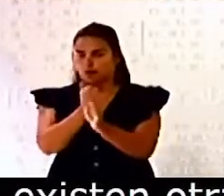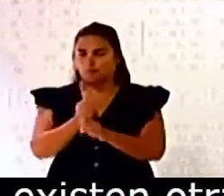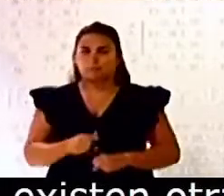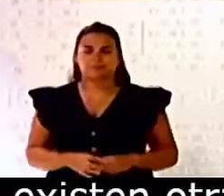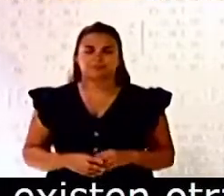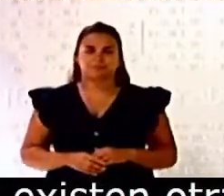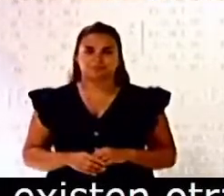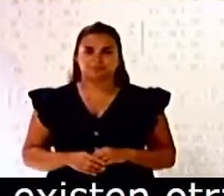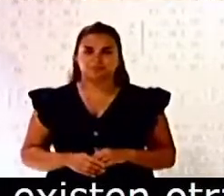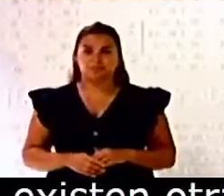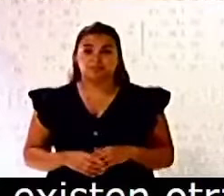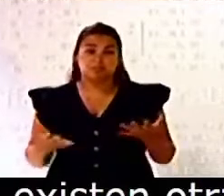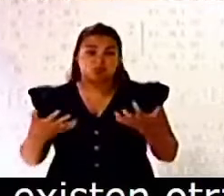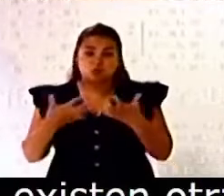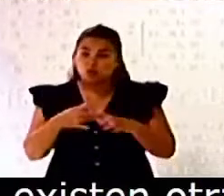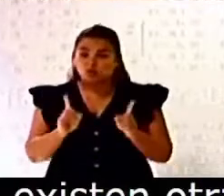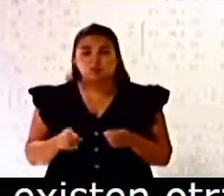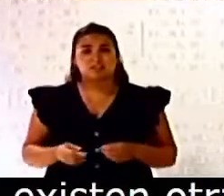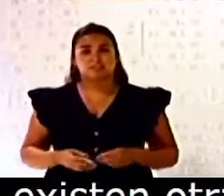y no funcionan.